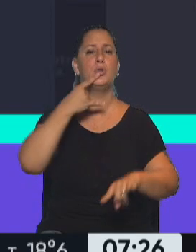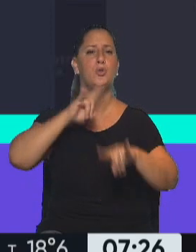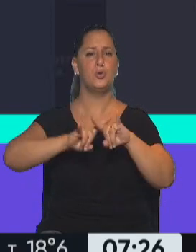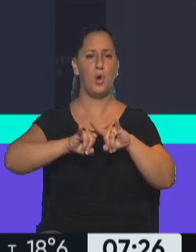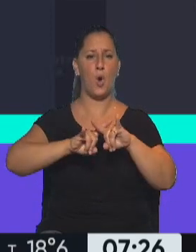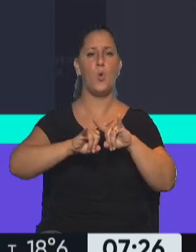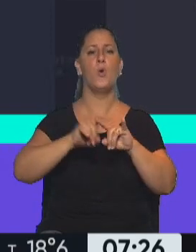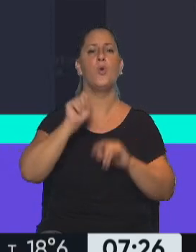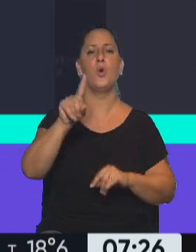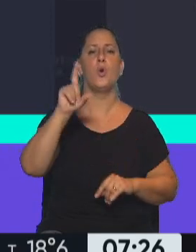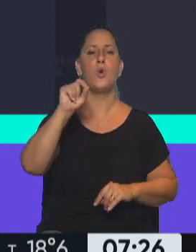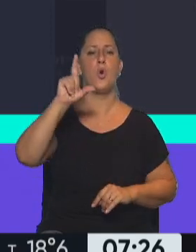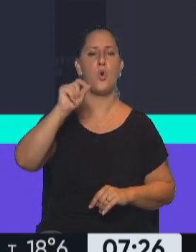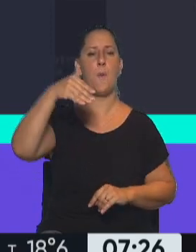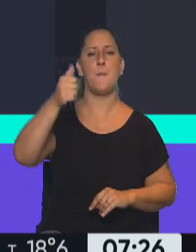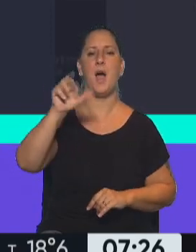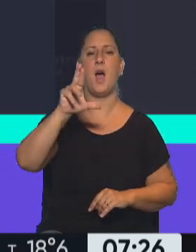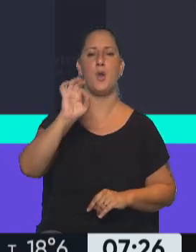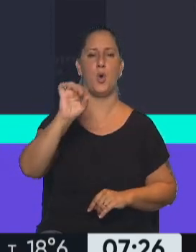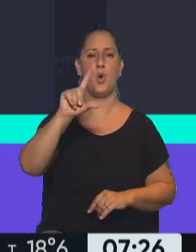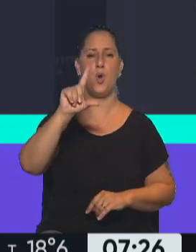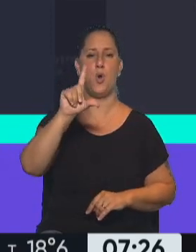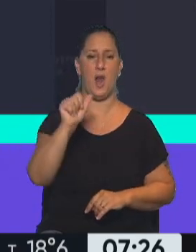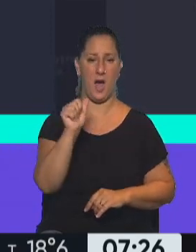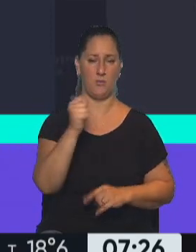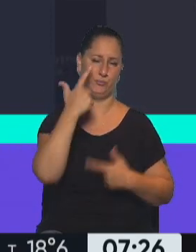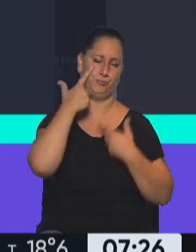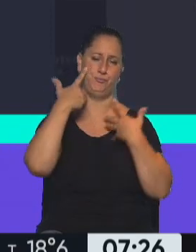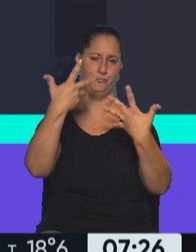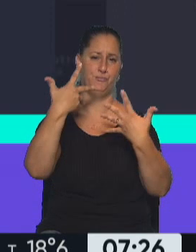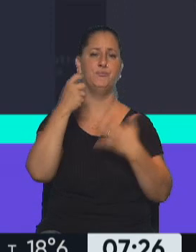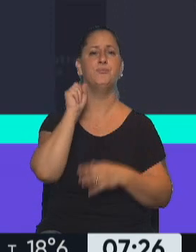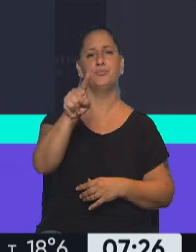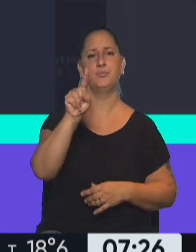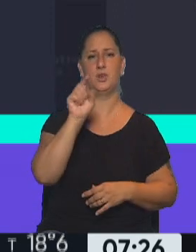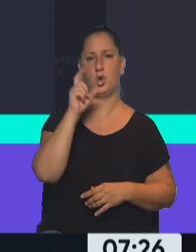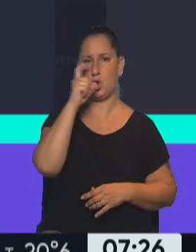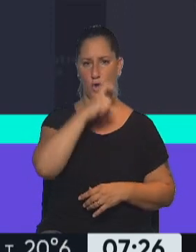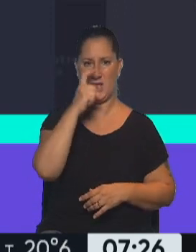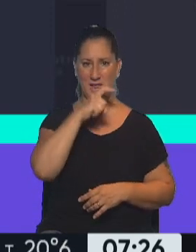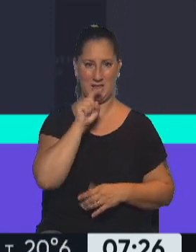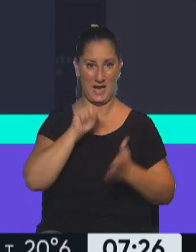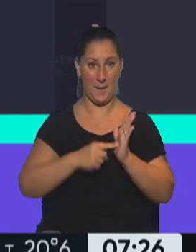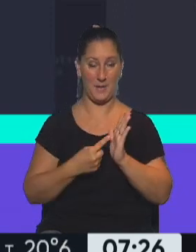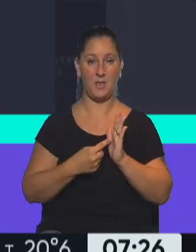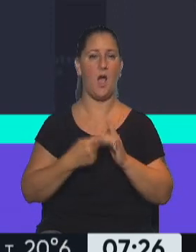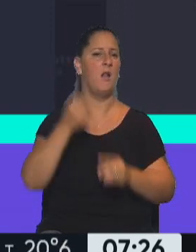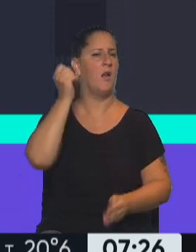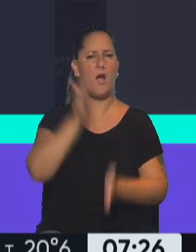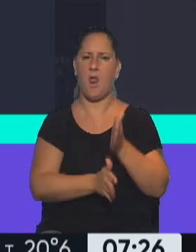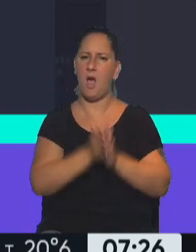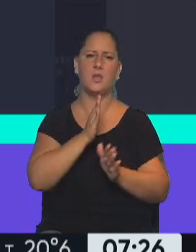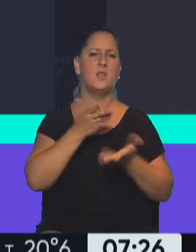show en el anfiteatro Coco Marola, clásico anfiteatro y clásico escenario de la ciudad de Corrientes capital, a total